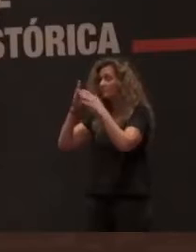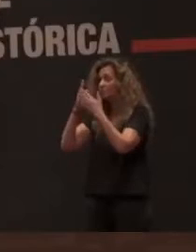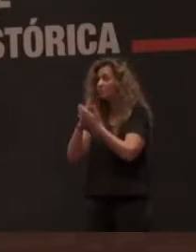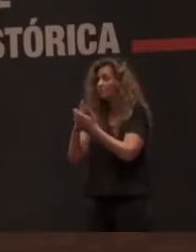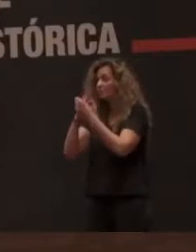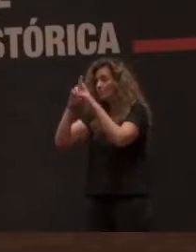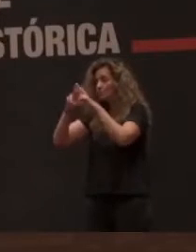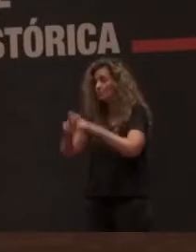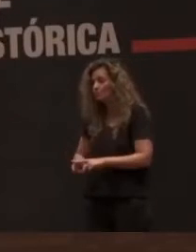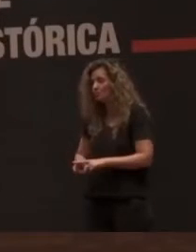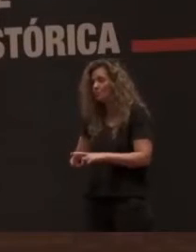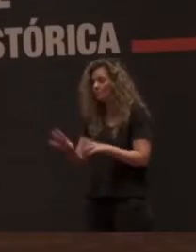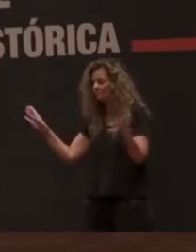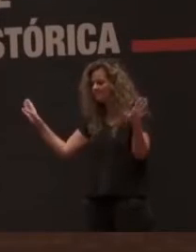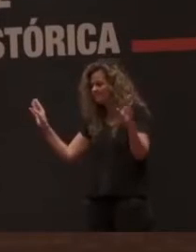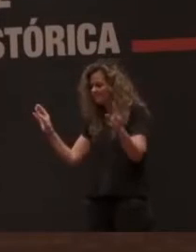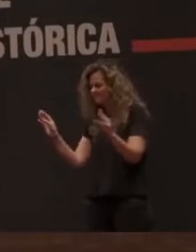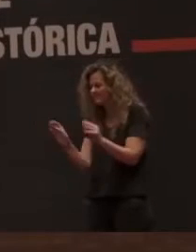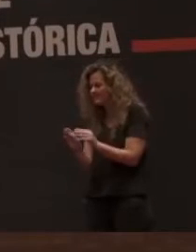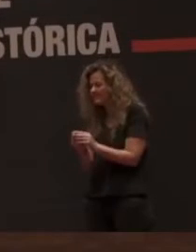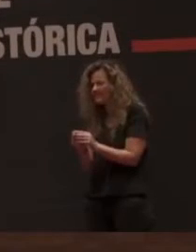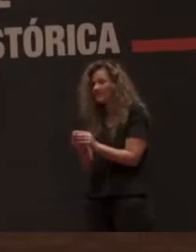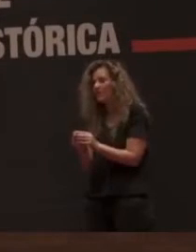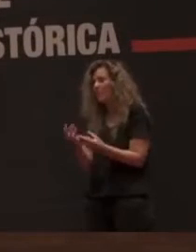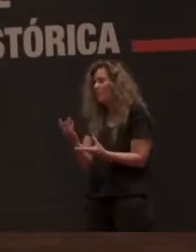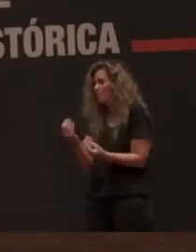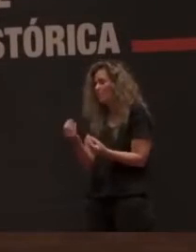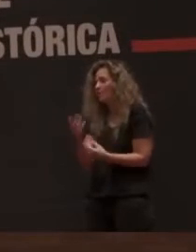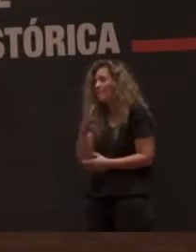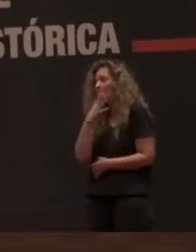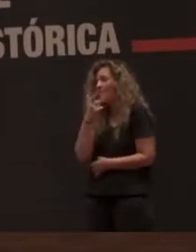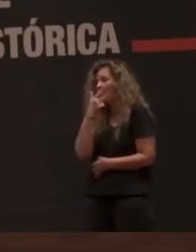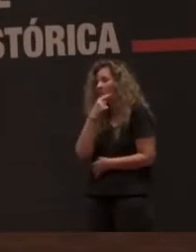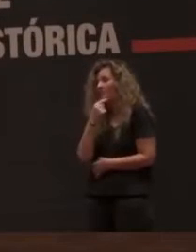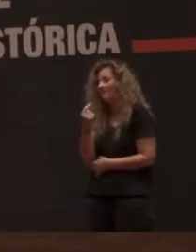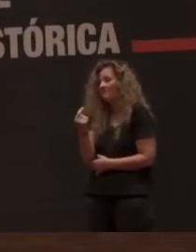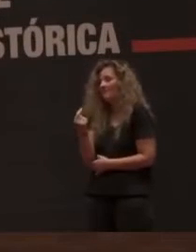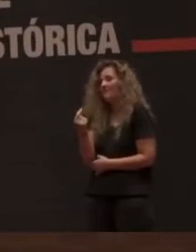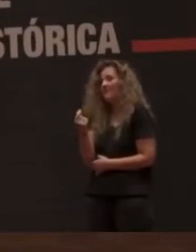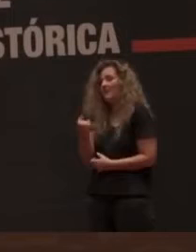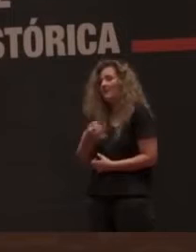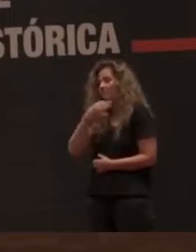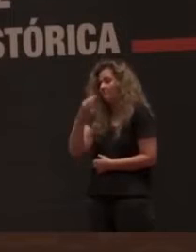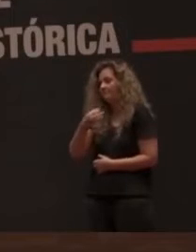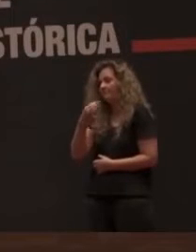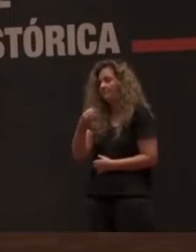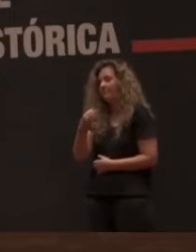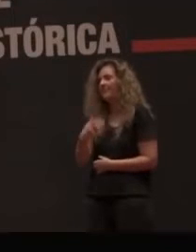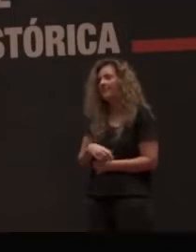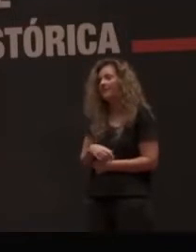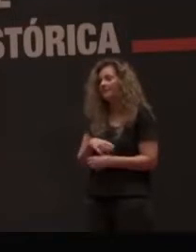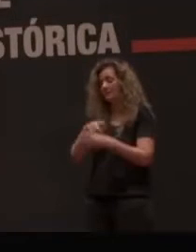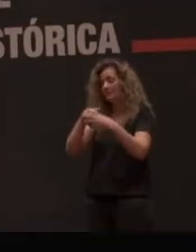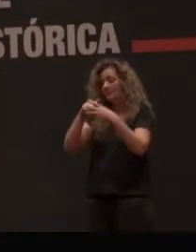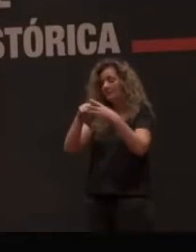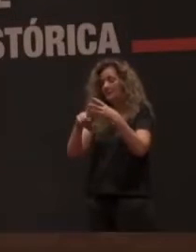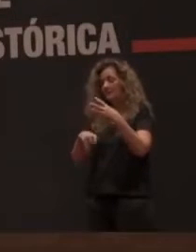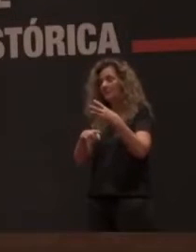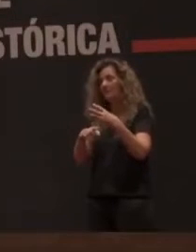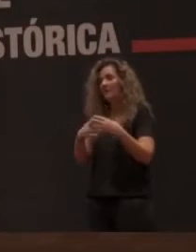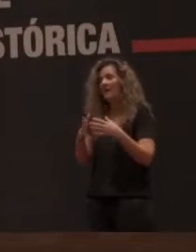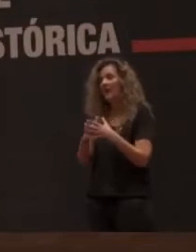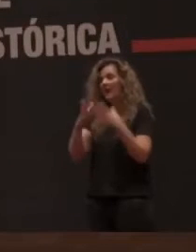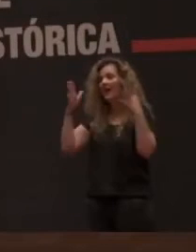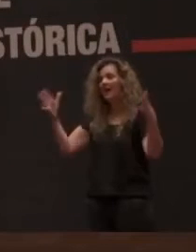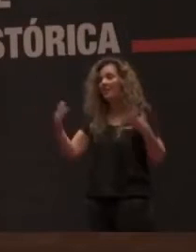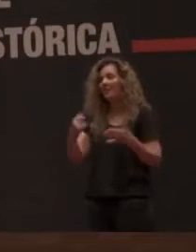un lugar sintetizando mucho, pero para intentar hacer visible o correlato, de tres grandes líneas de